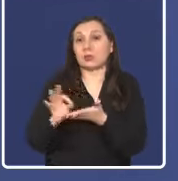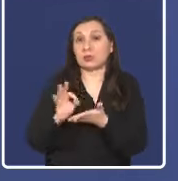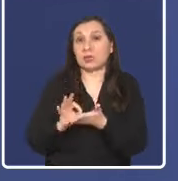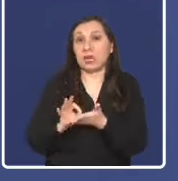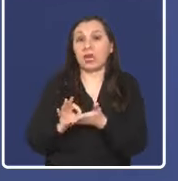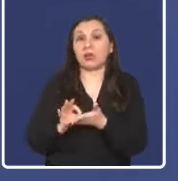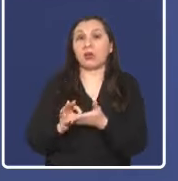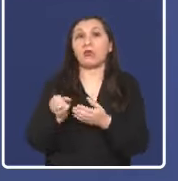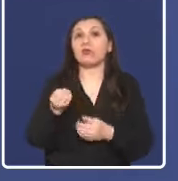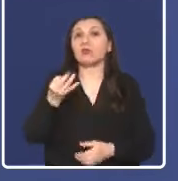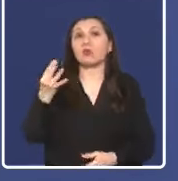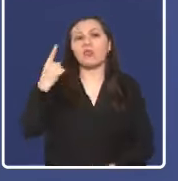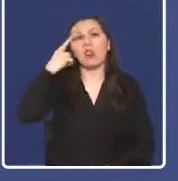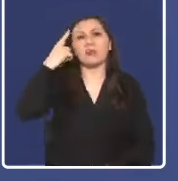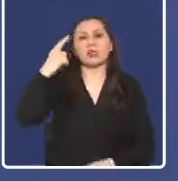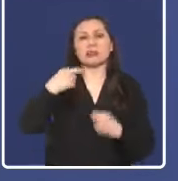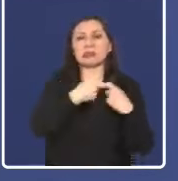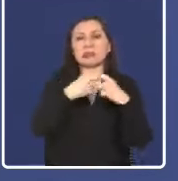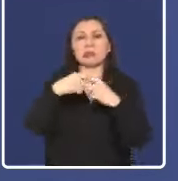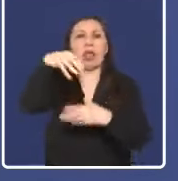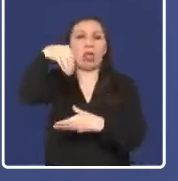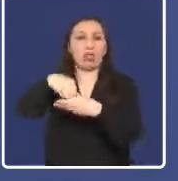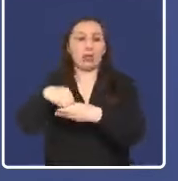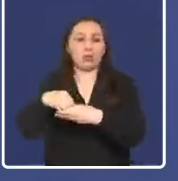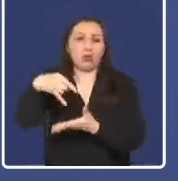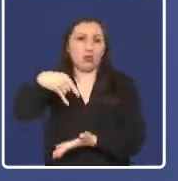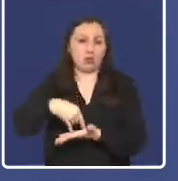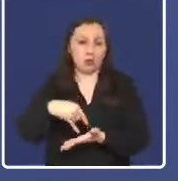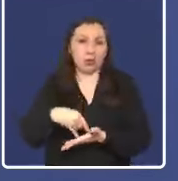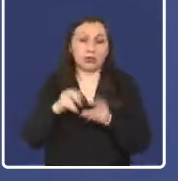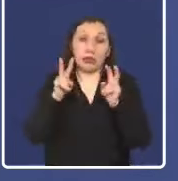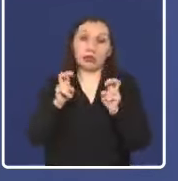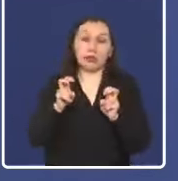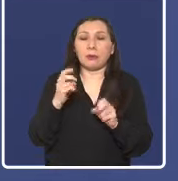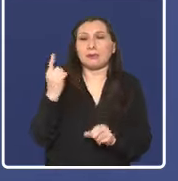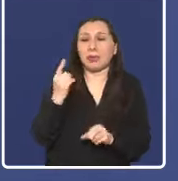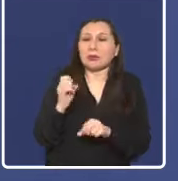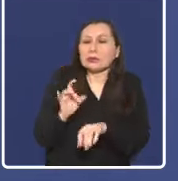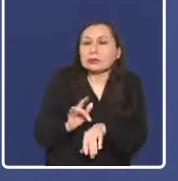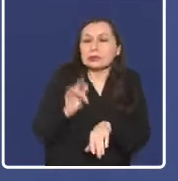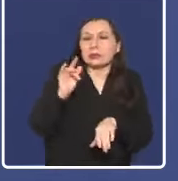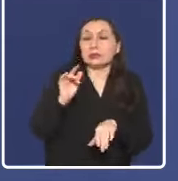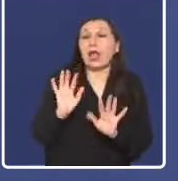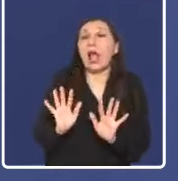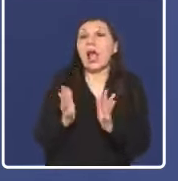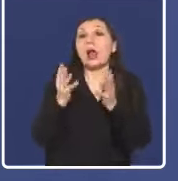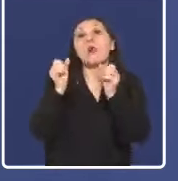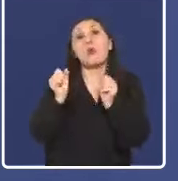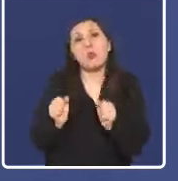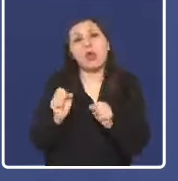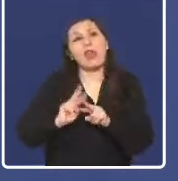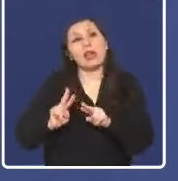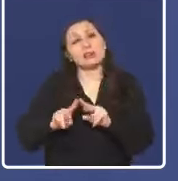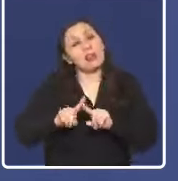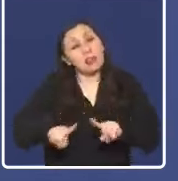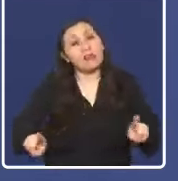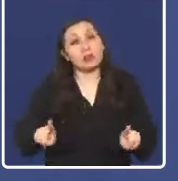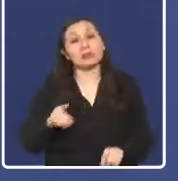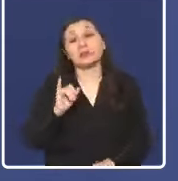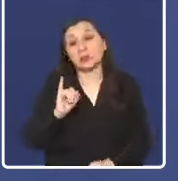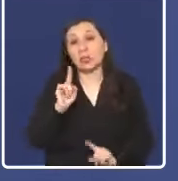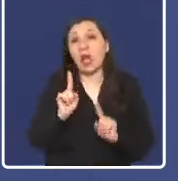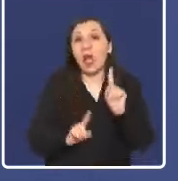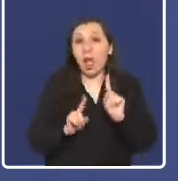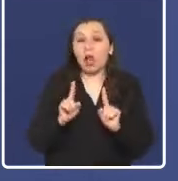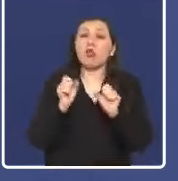momento, muchas veces se generan conflictos al interior del Congreso en un tema que es particularmente sensible. Quizás se podría haber hecho de otra manera. Yo creo que eso es